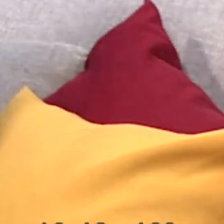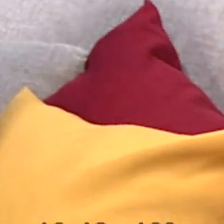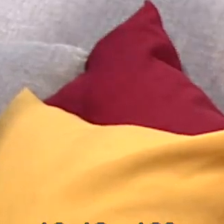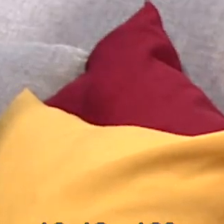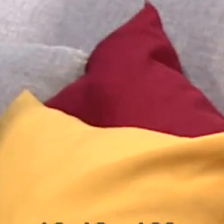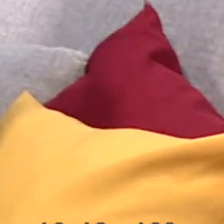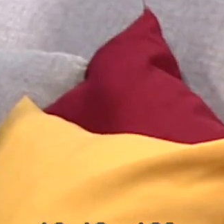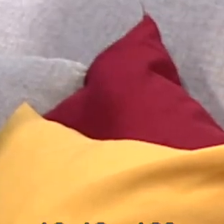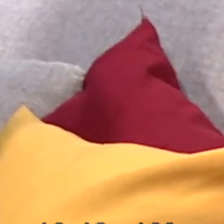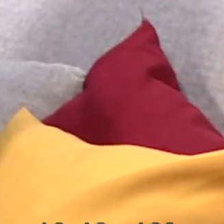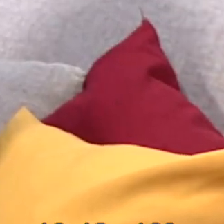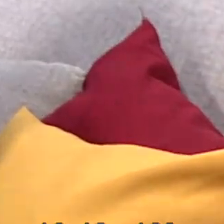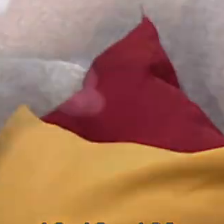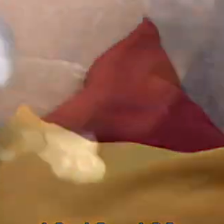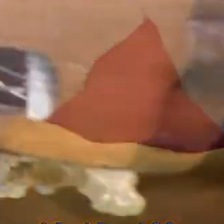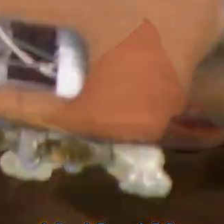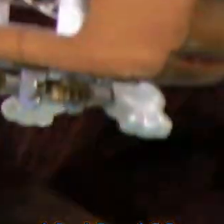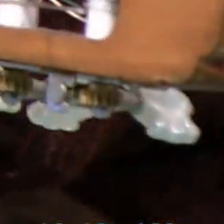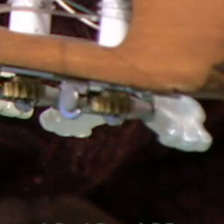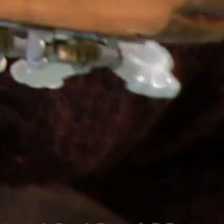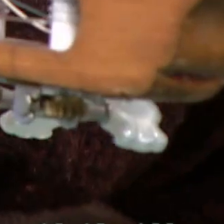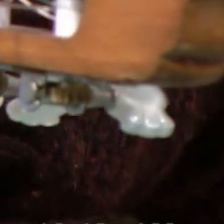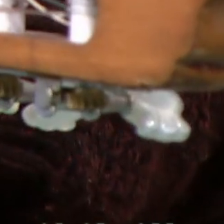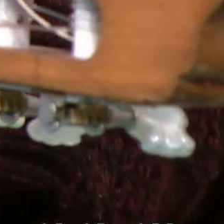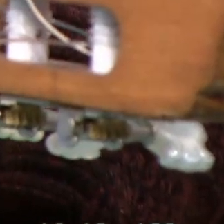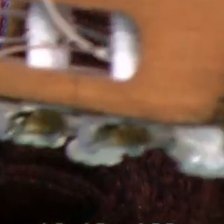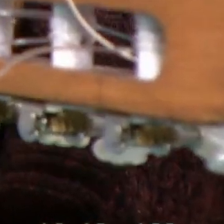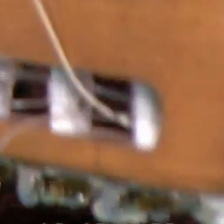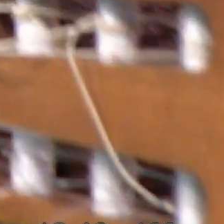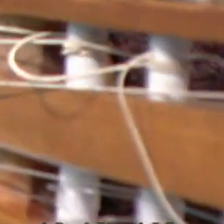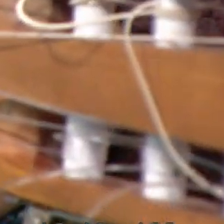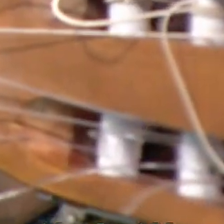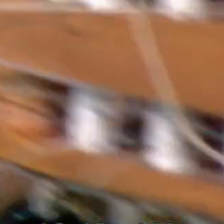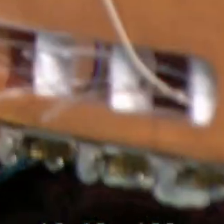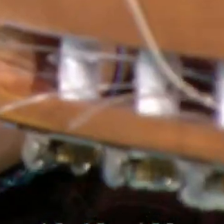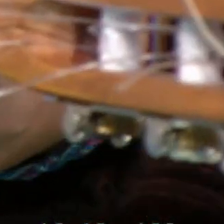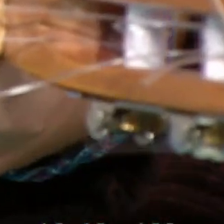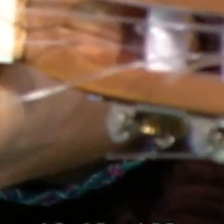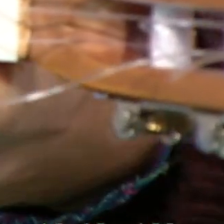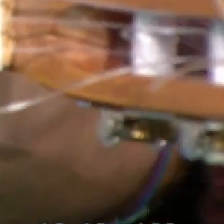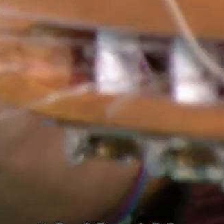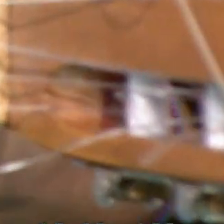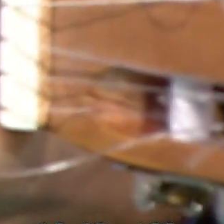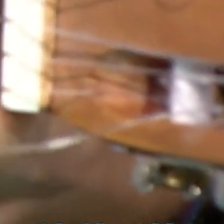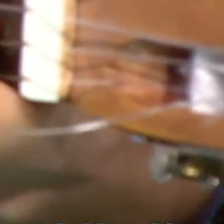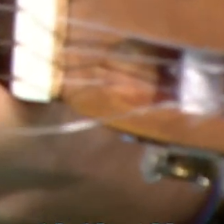Me enseñaron a fumigarla, pero hoy son sus alas mi